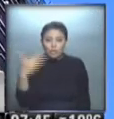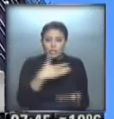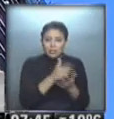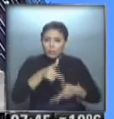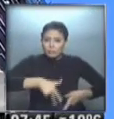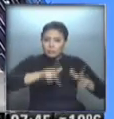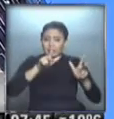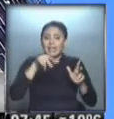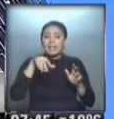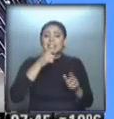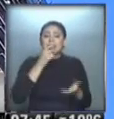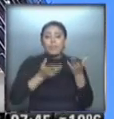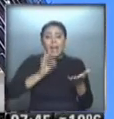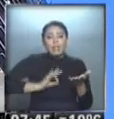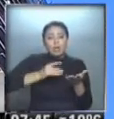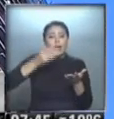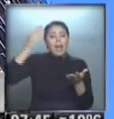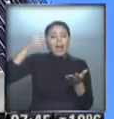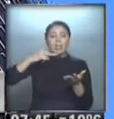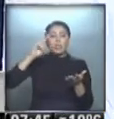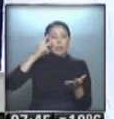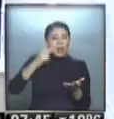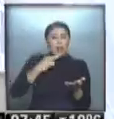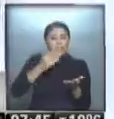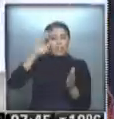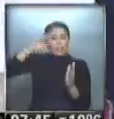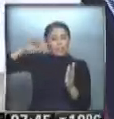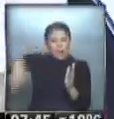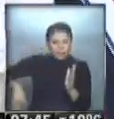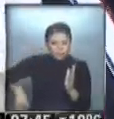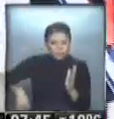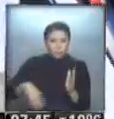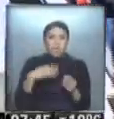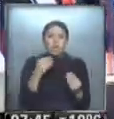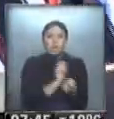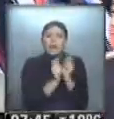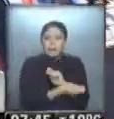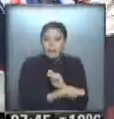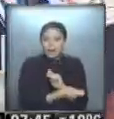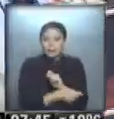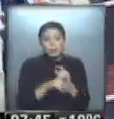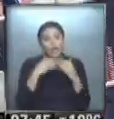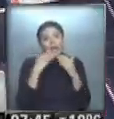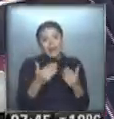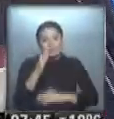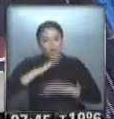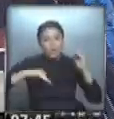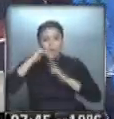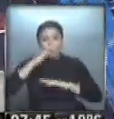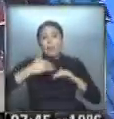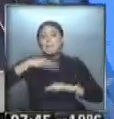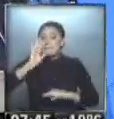caída del 3% con respecto al año 2011 como se revirtió esto fundamentalmente por lo que tiene que ver con obra pública obra vial